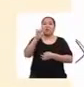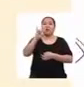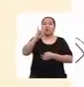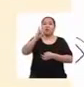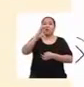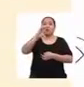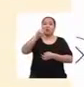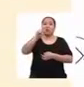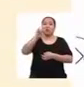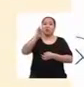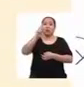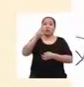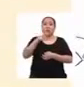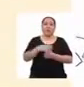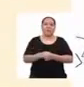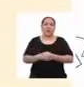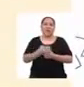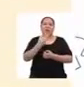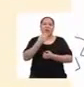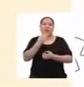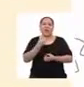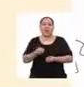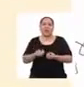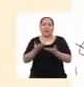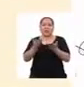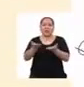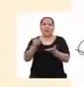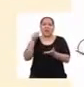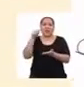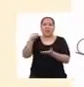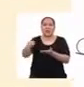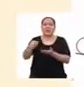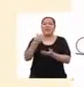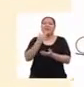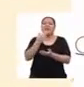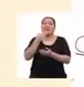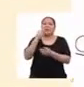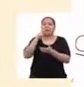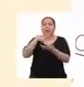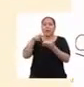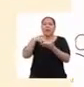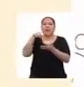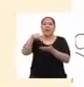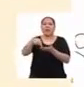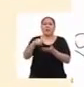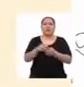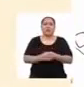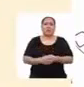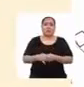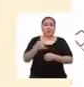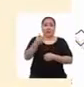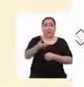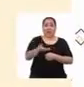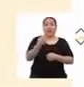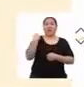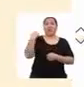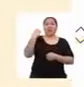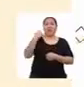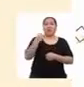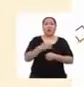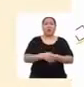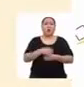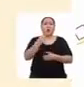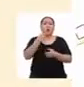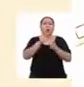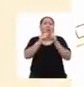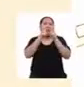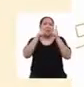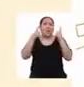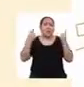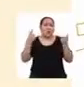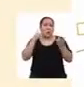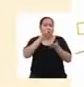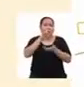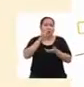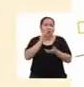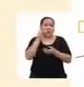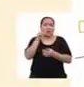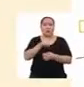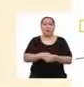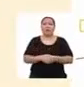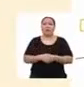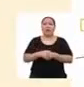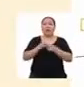o quiénes estará dirigido mi texto? A los adolescentes. ¿Qué tipo de lenguaje podré usar?